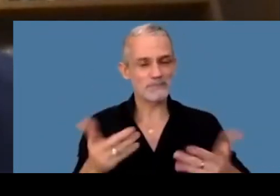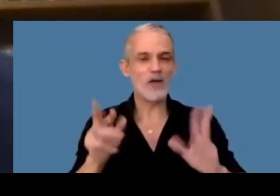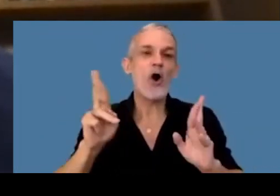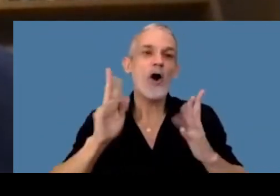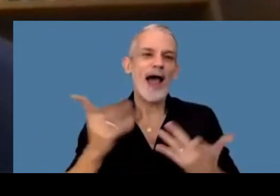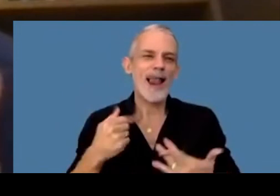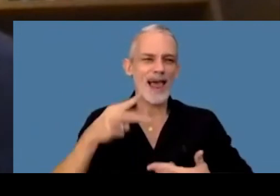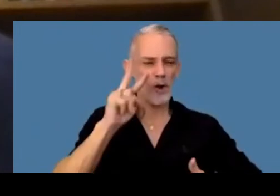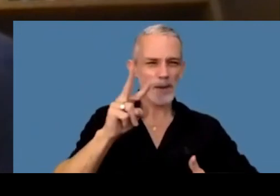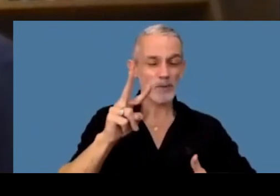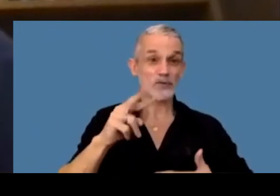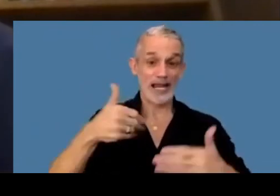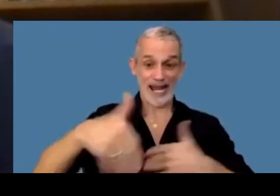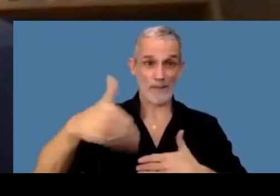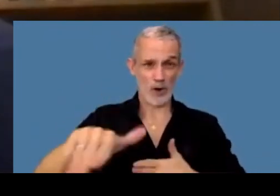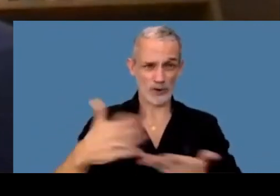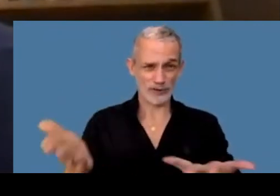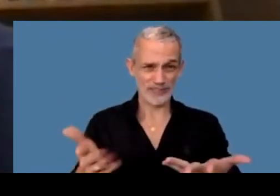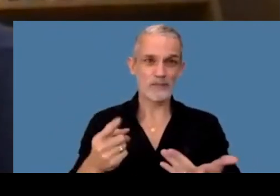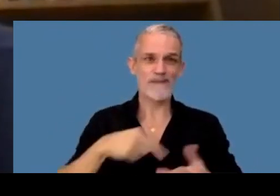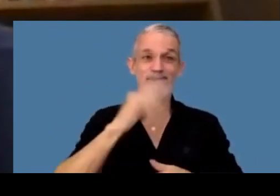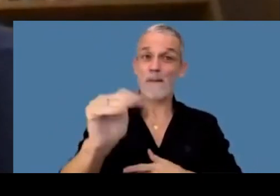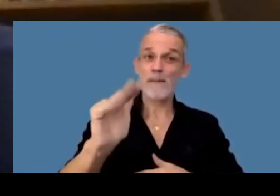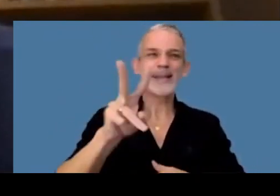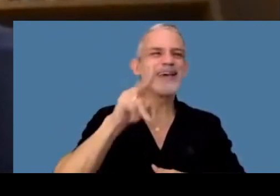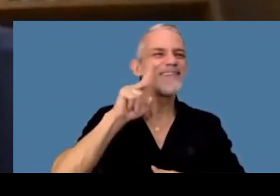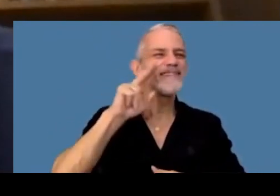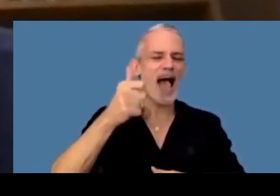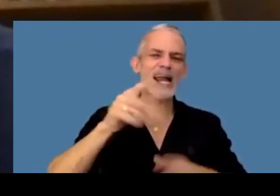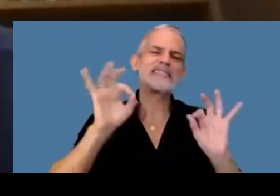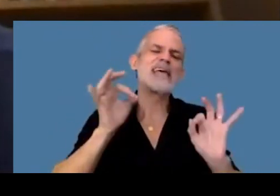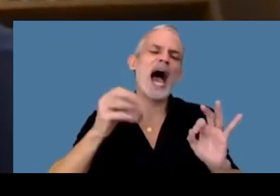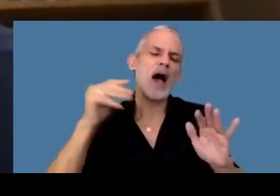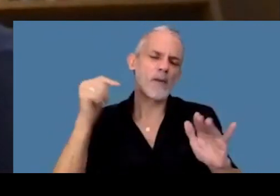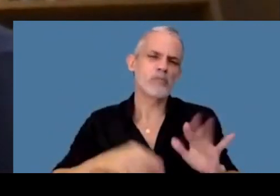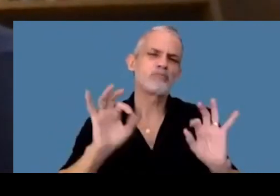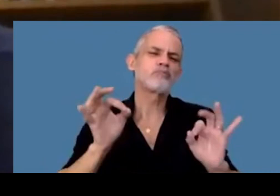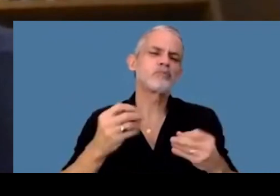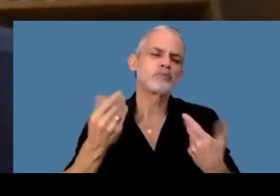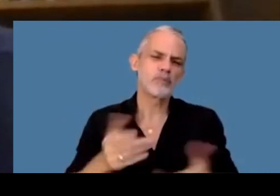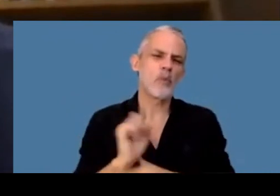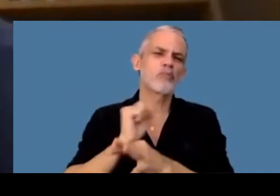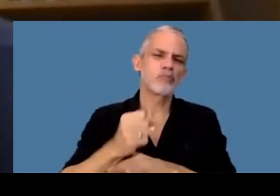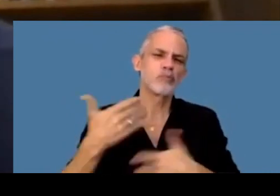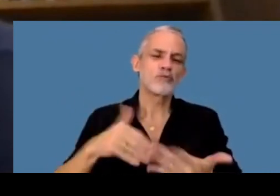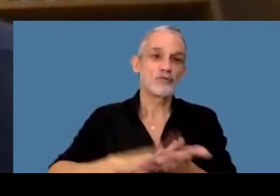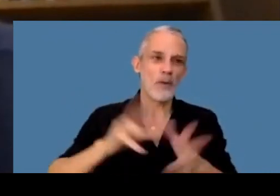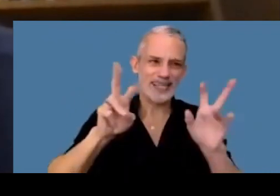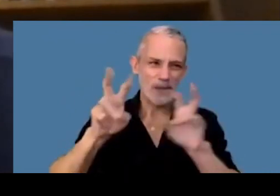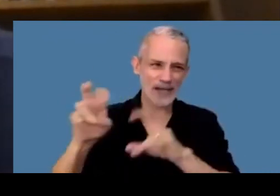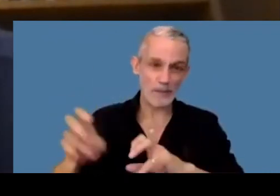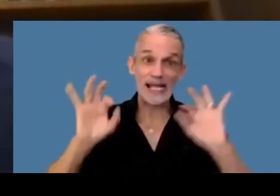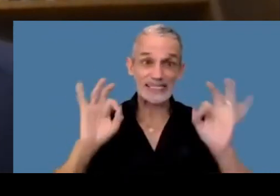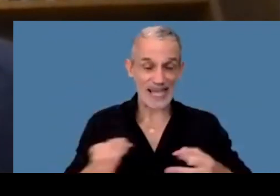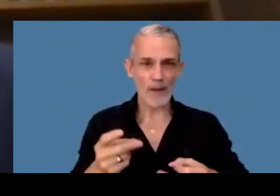en la próxima. Van a tener a Viviana, que también conoce mucho y tiene mucha experiencia en estas cuestiones. Así que atorméntenla